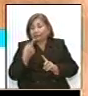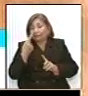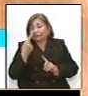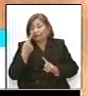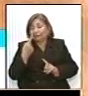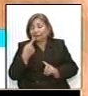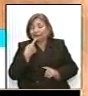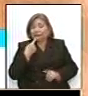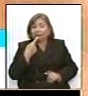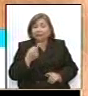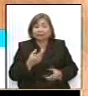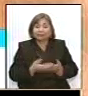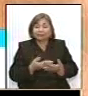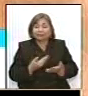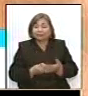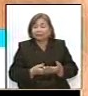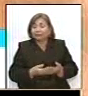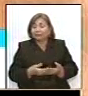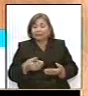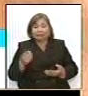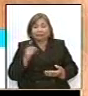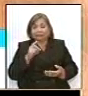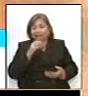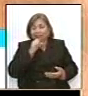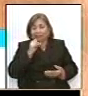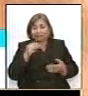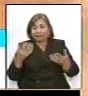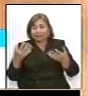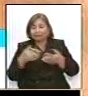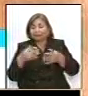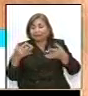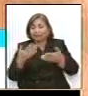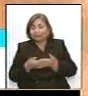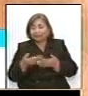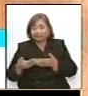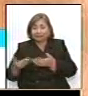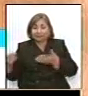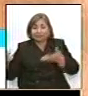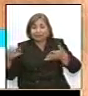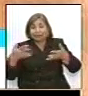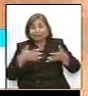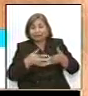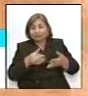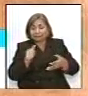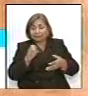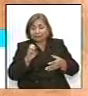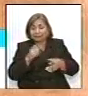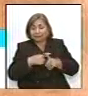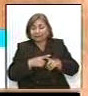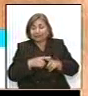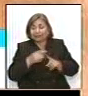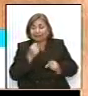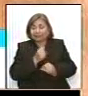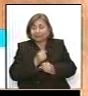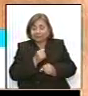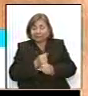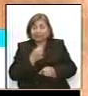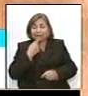Esta declaración, señora presidenta, señores congresistas, no es una declaración aislada. Ha sido corroborada por otro ex trabajador del despacho de congresista